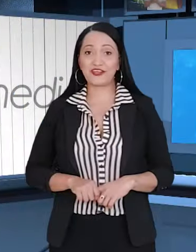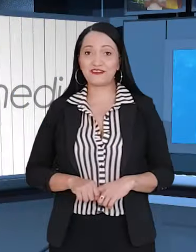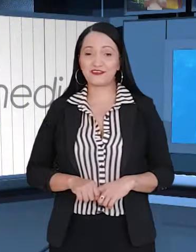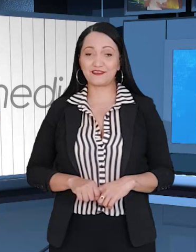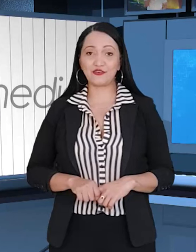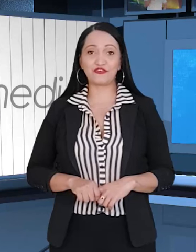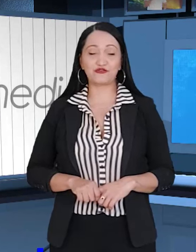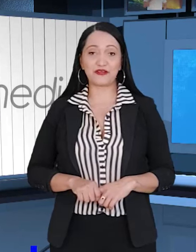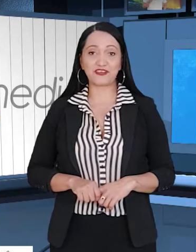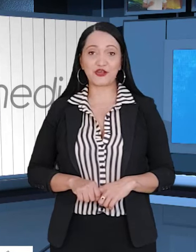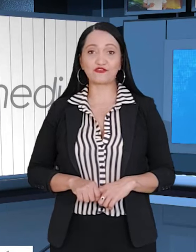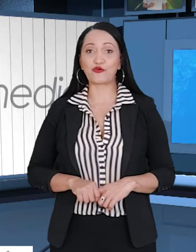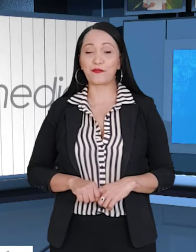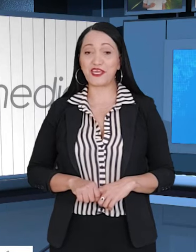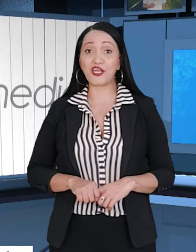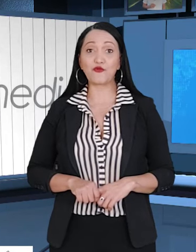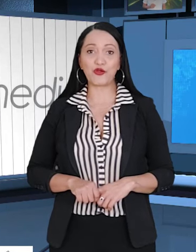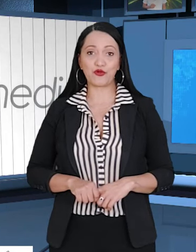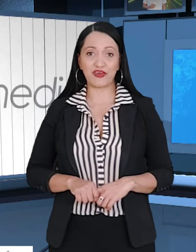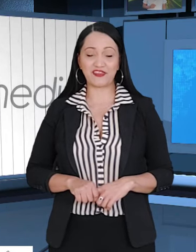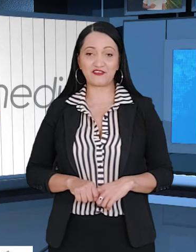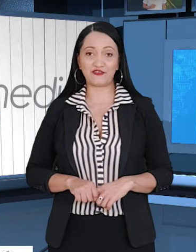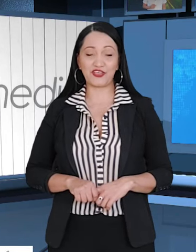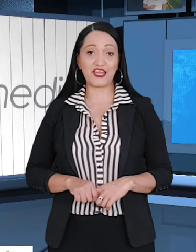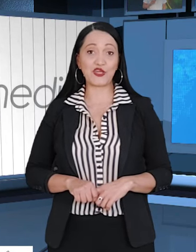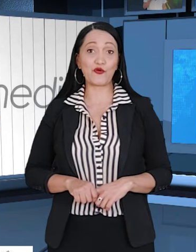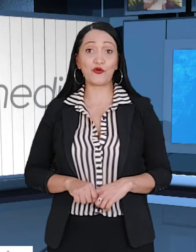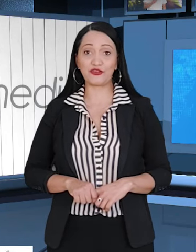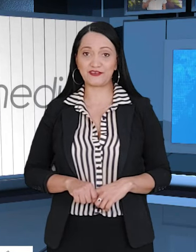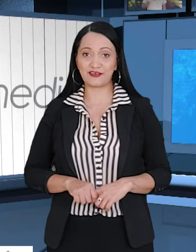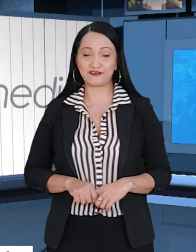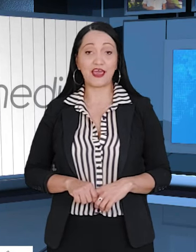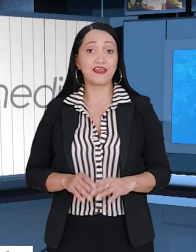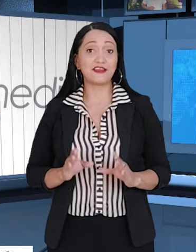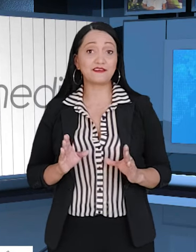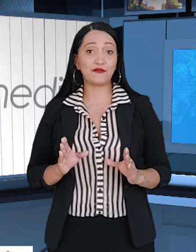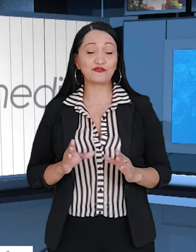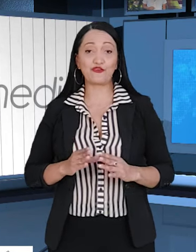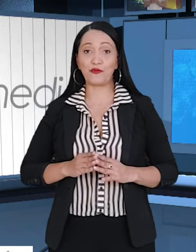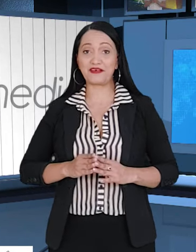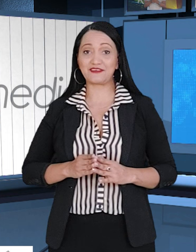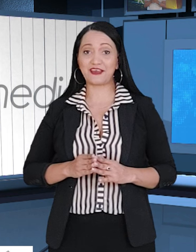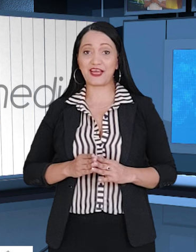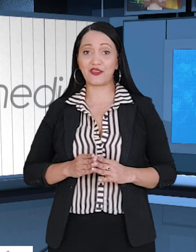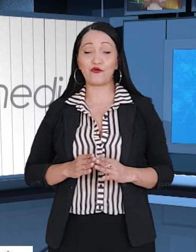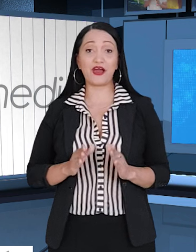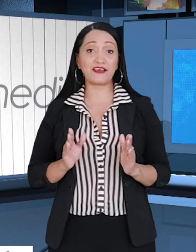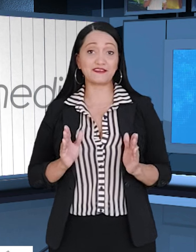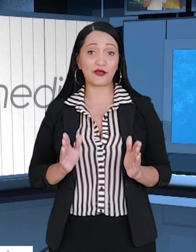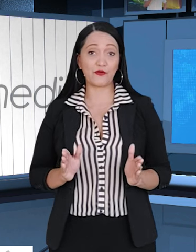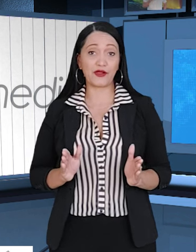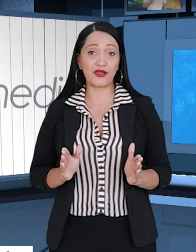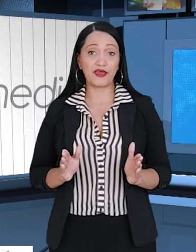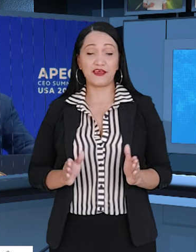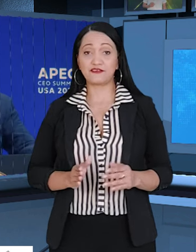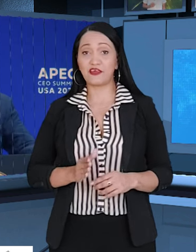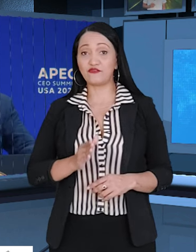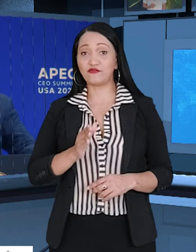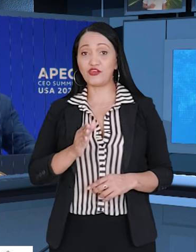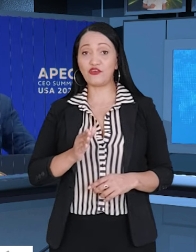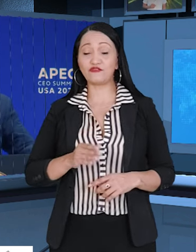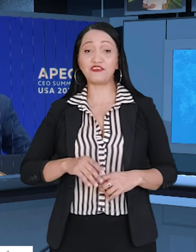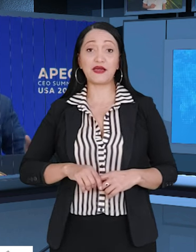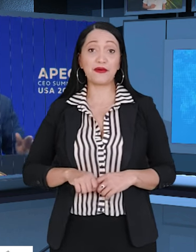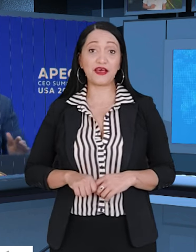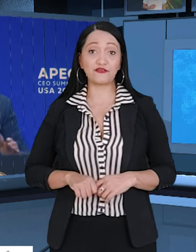Hola, ¿qué tal? Soy Iris Castillo. Es un placer que nos acompañen en una nueva edición de Darío Noticias. Iniciamos con lo más destacado a esta hora.